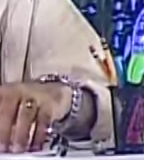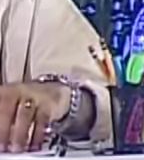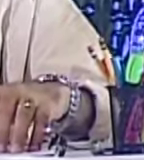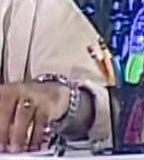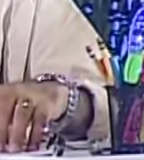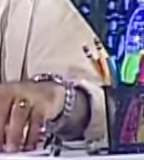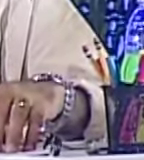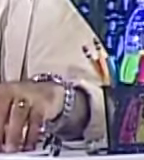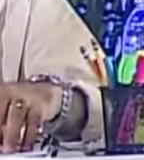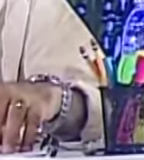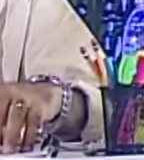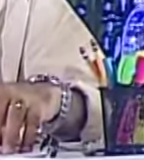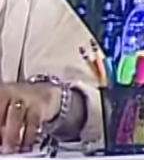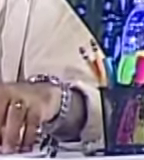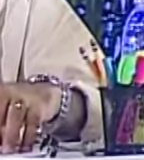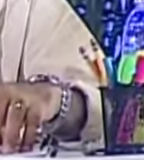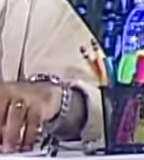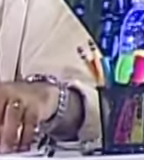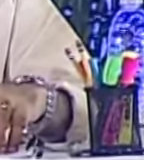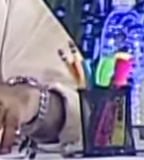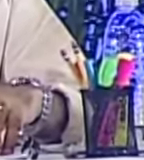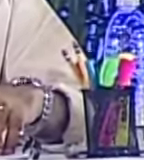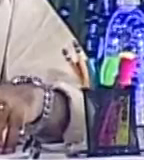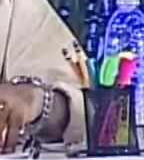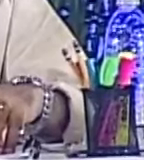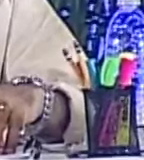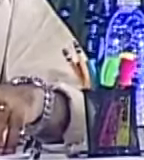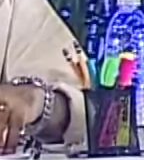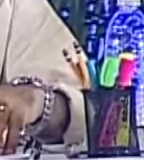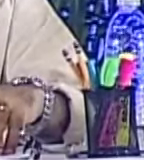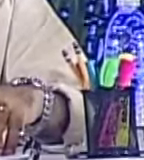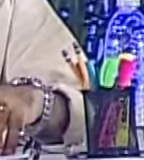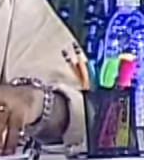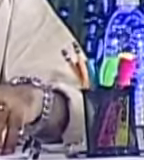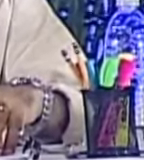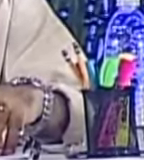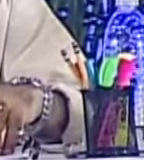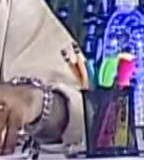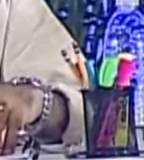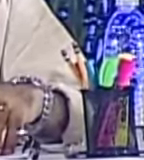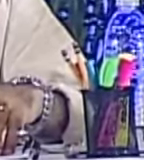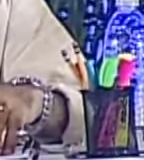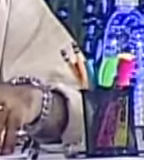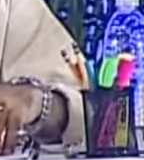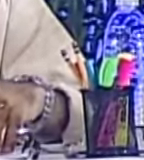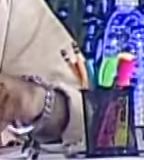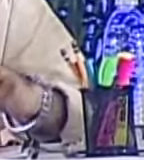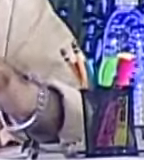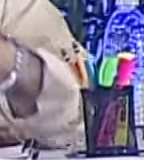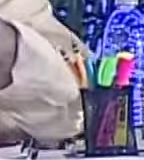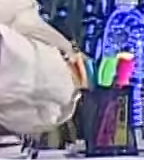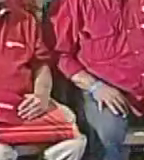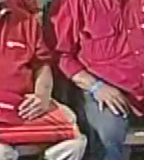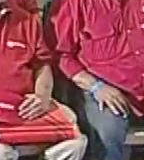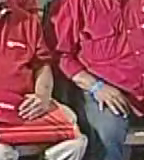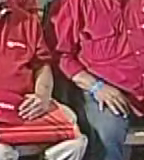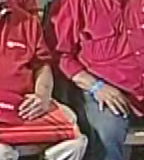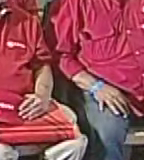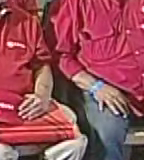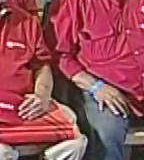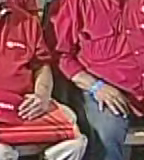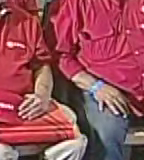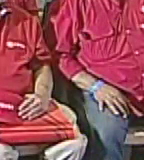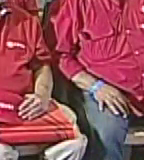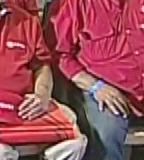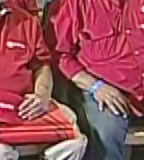y recoger los exitosos métodos de gestión, gerencia, dirección, administración que hay